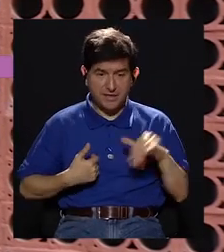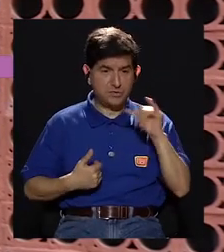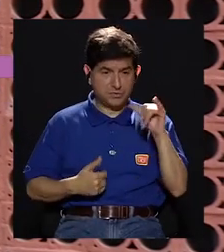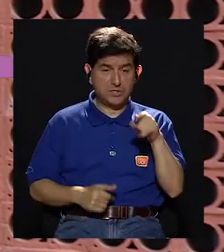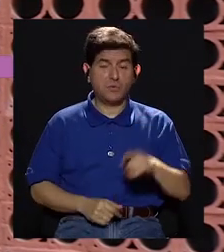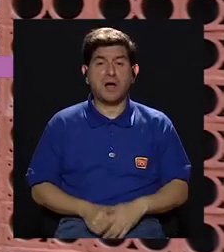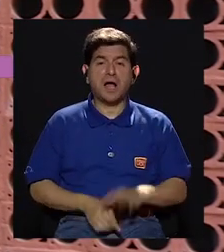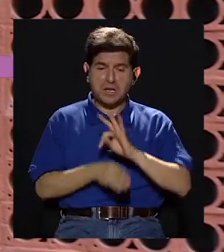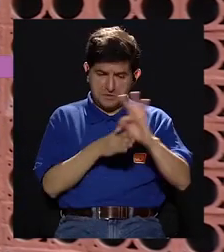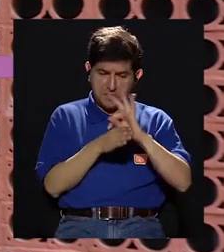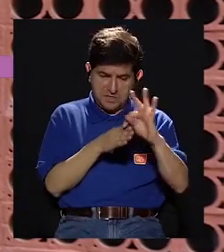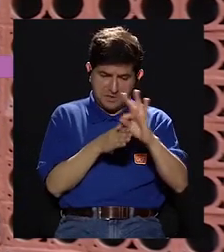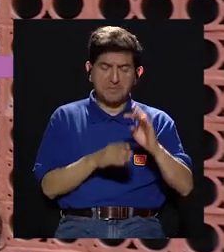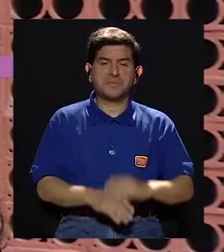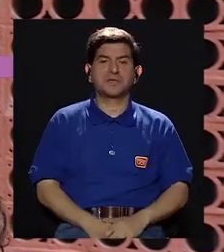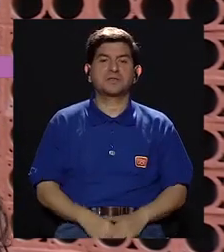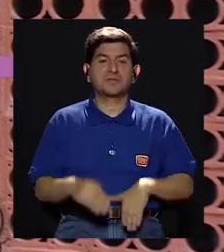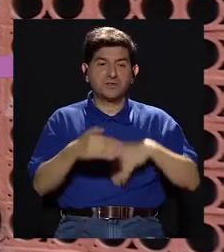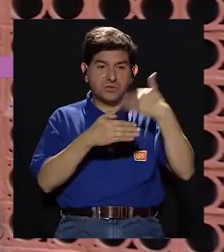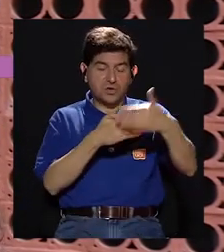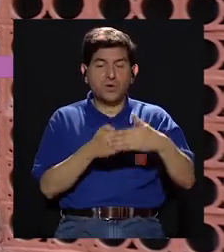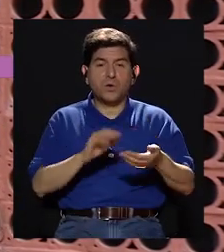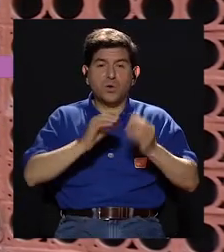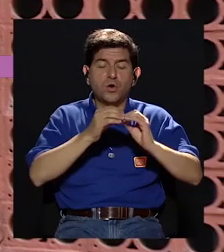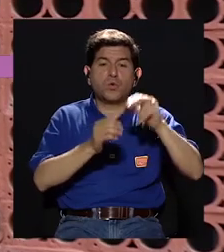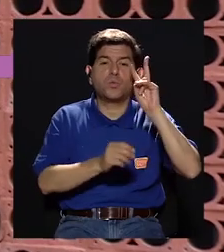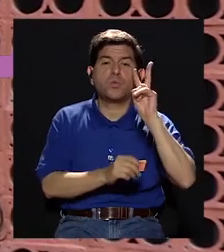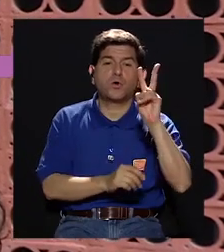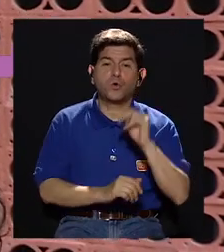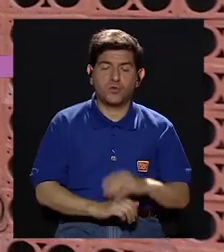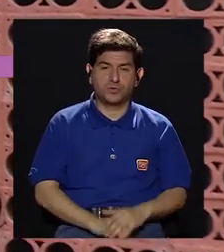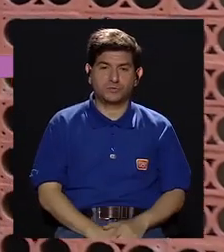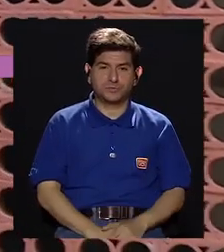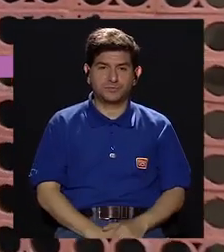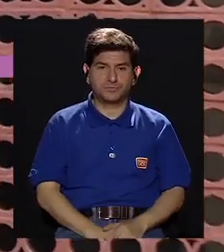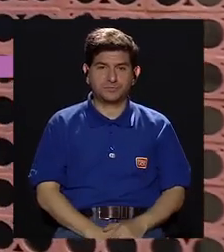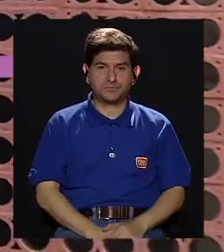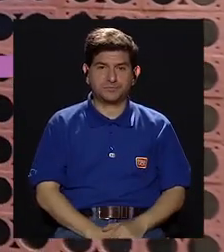podemos también hacer un tratamiento ahí. Y después tenemos el centro número 2, que